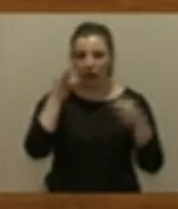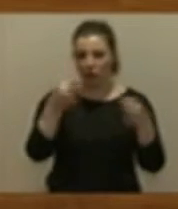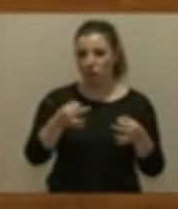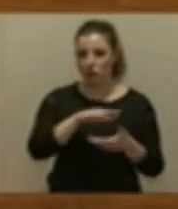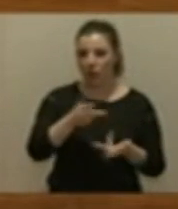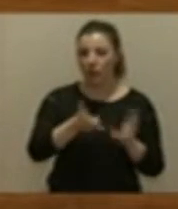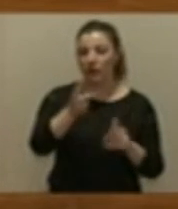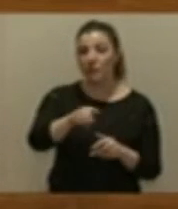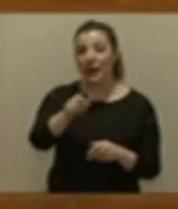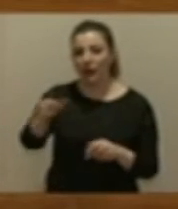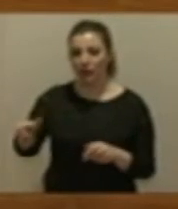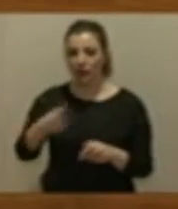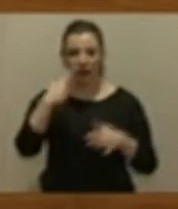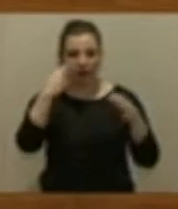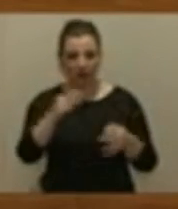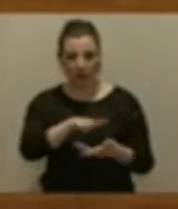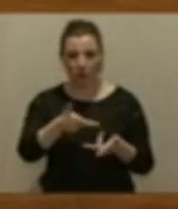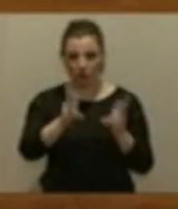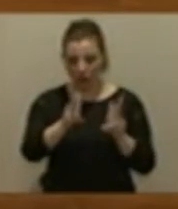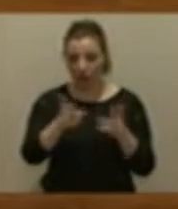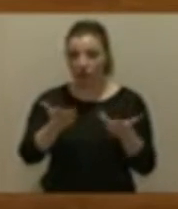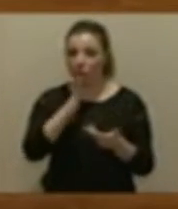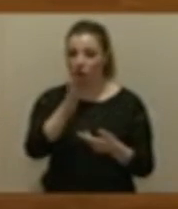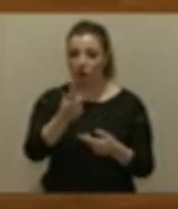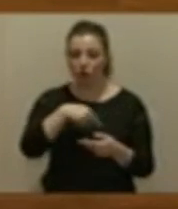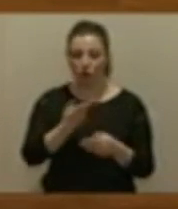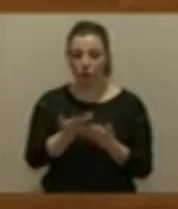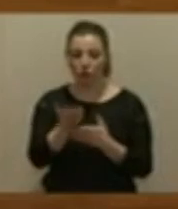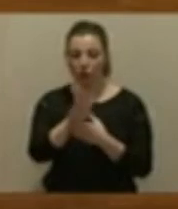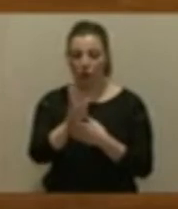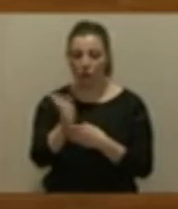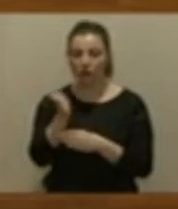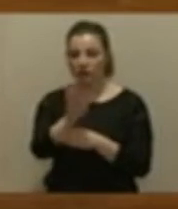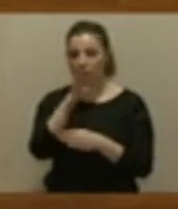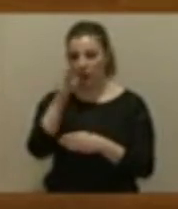gente que cree en la democracia. Por ello, presentamos esta moción para su consideración.